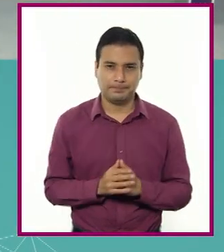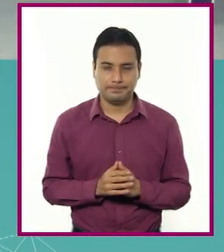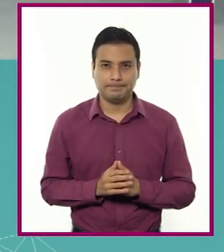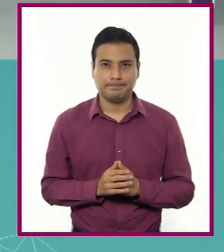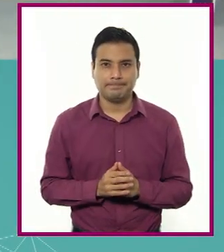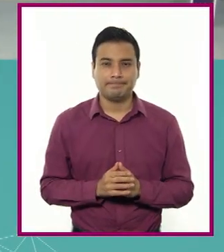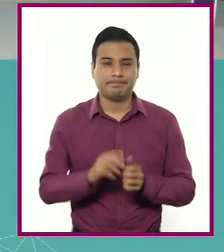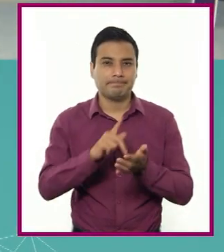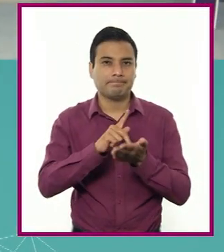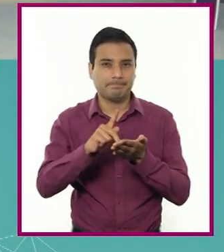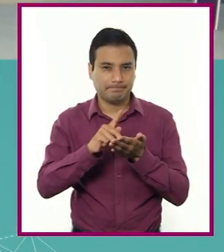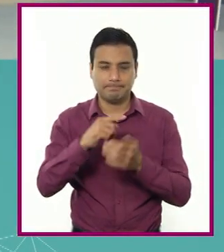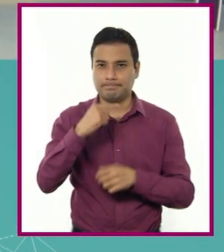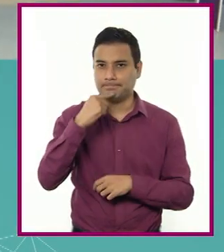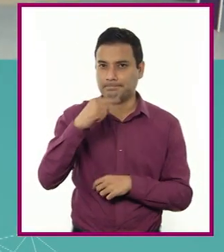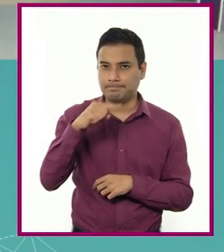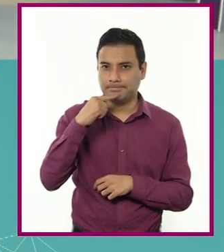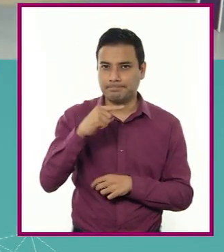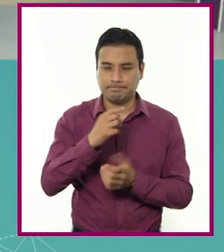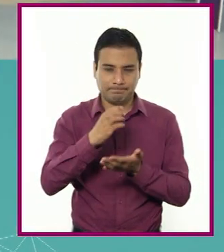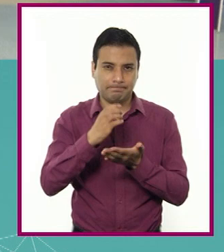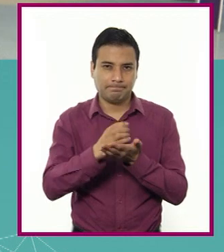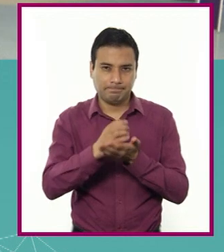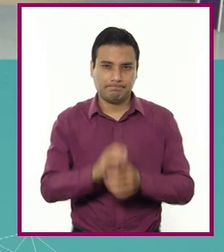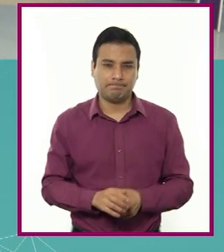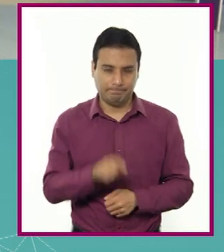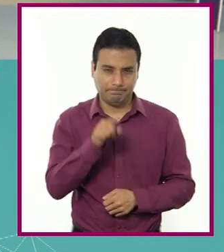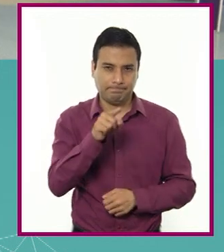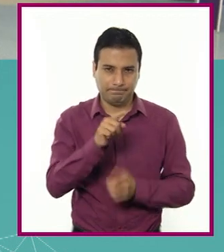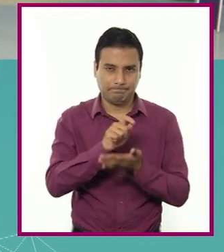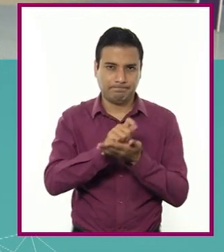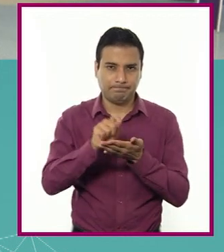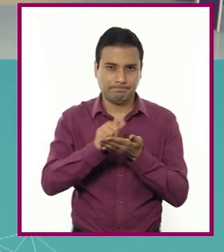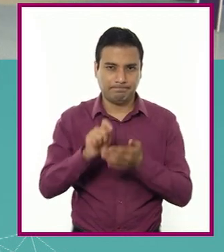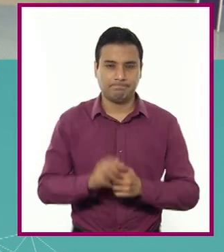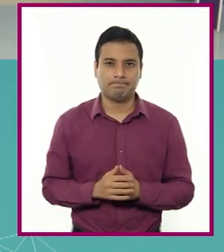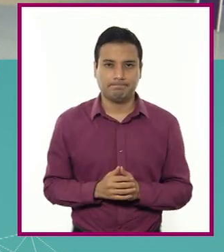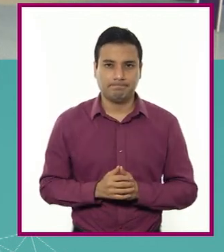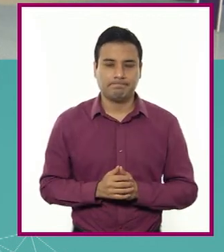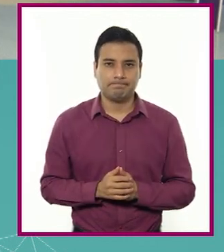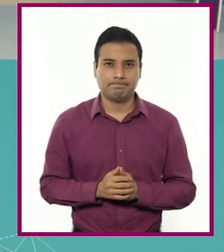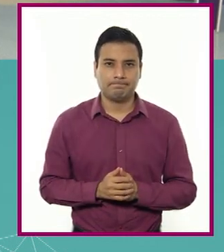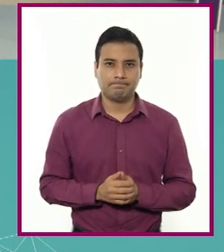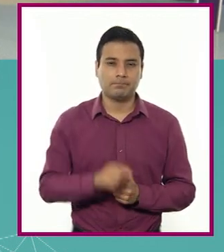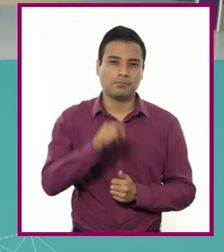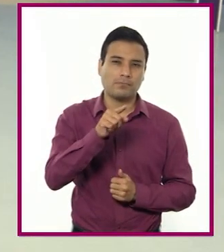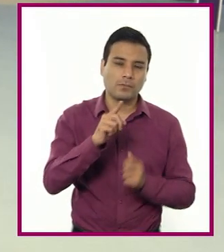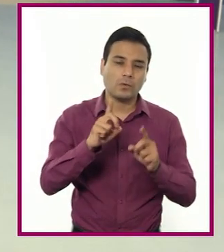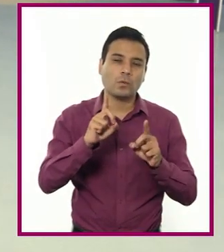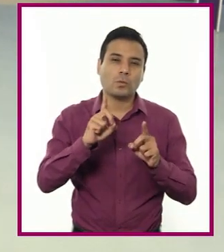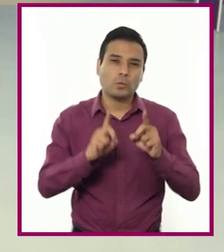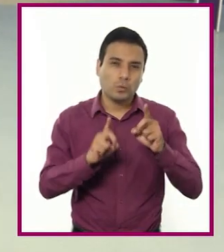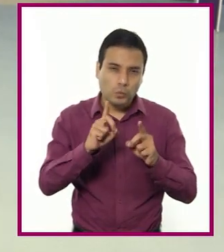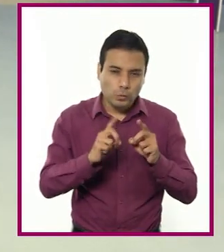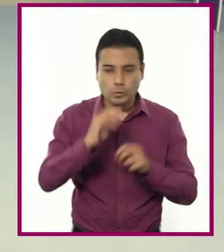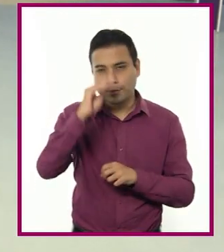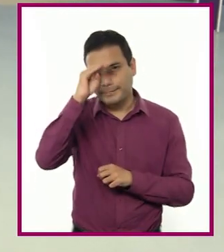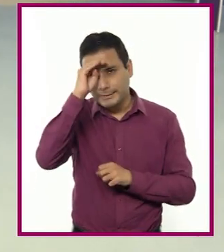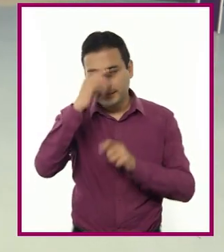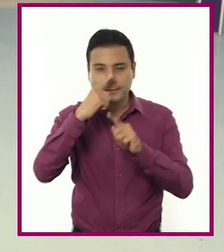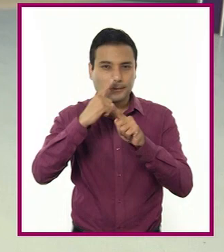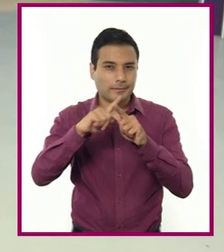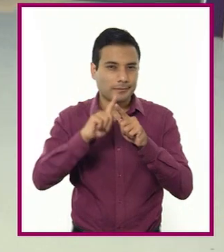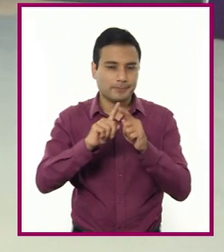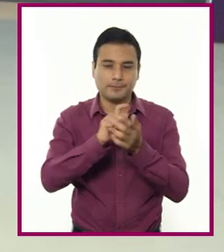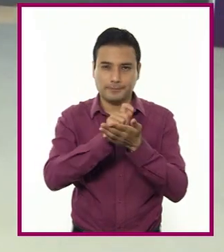o lápiz y su cuaderno para que anoten las ideas principales, las preguntas y reflexiones que surjan. También